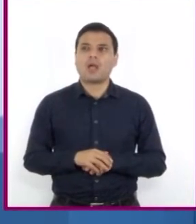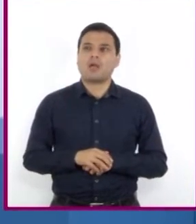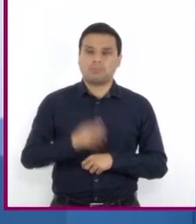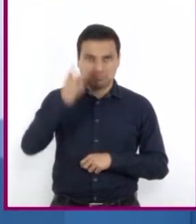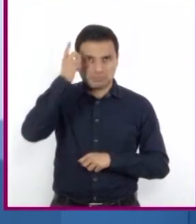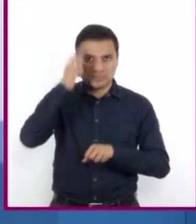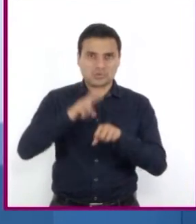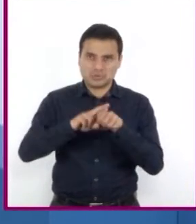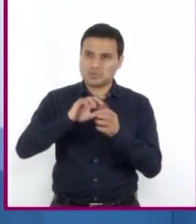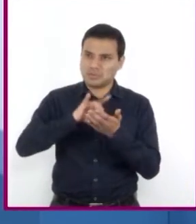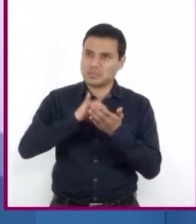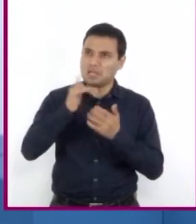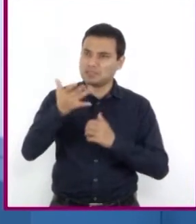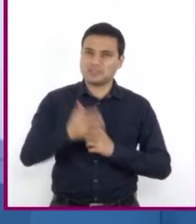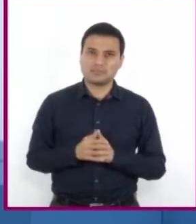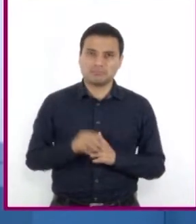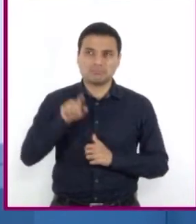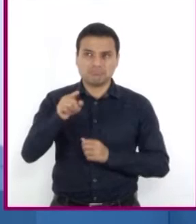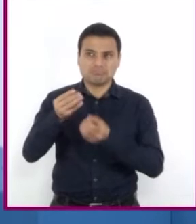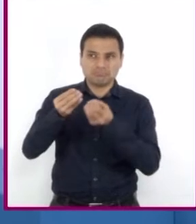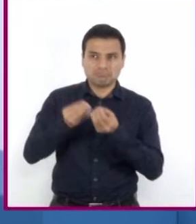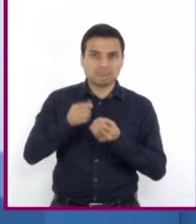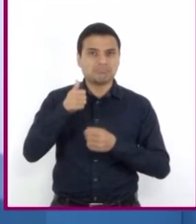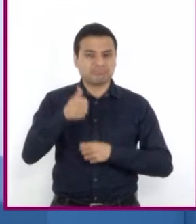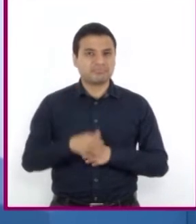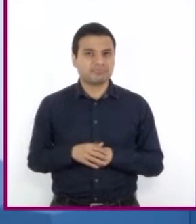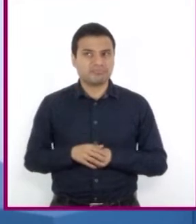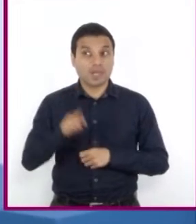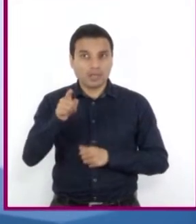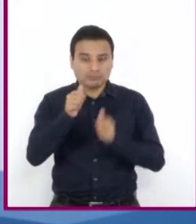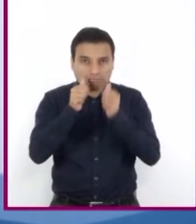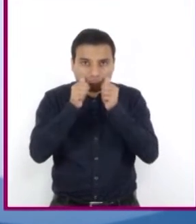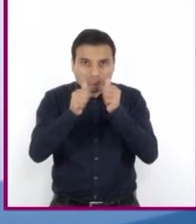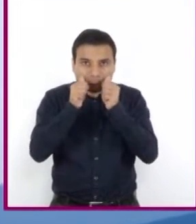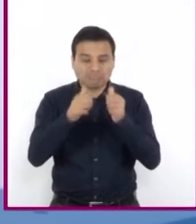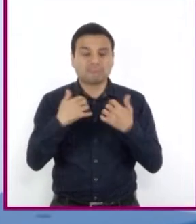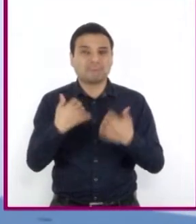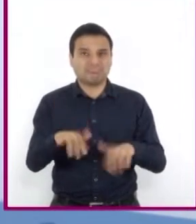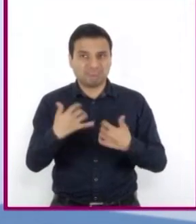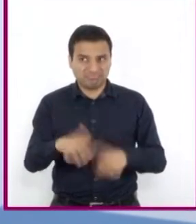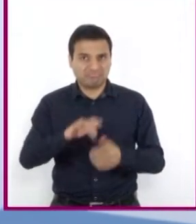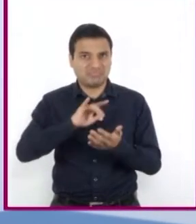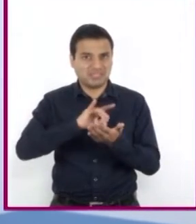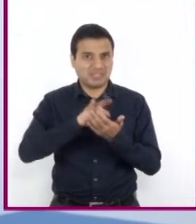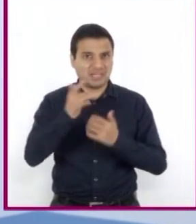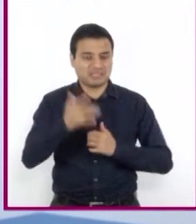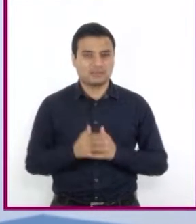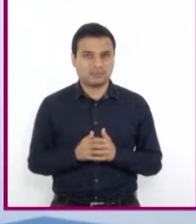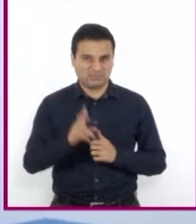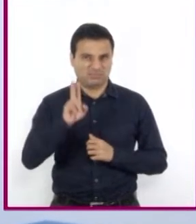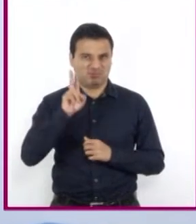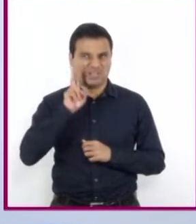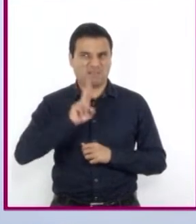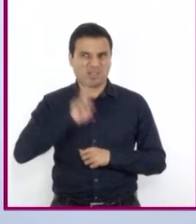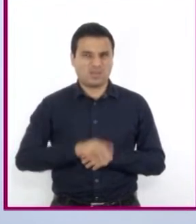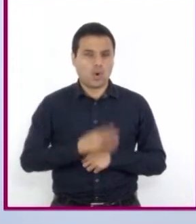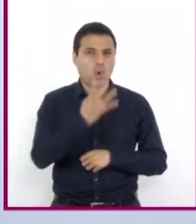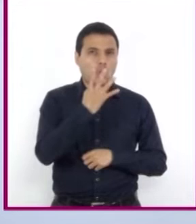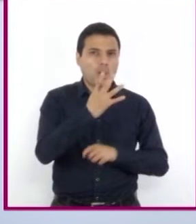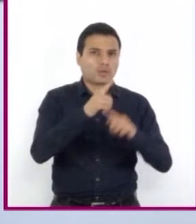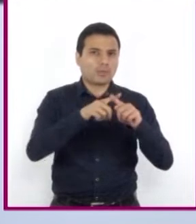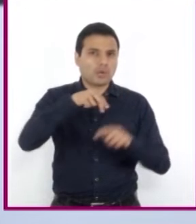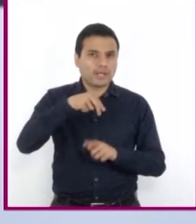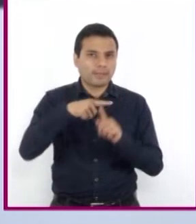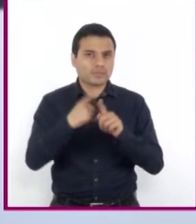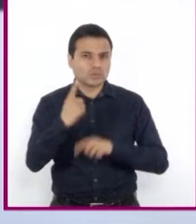productor, que es quien nos envía esta nota y quien ha puesto mucha atención a la clase. Veamos si la expresión 4 por n más